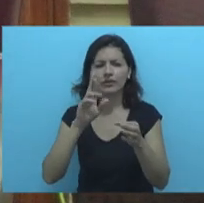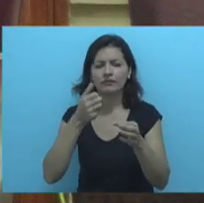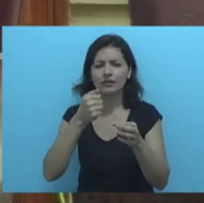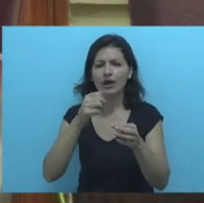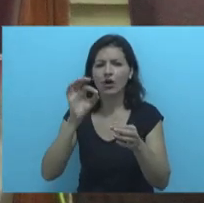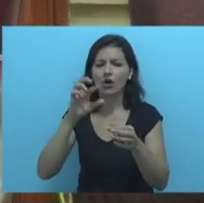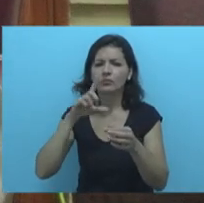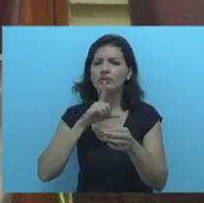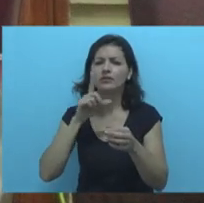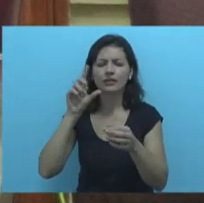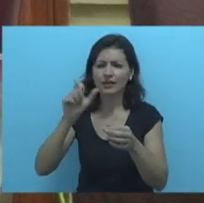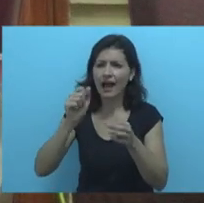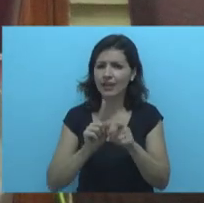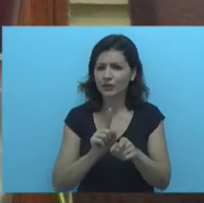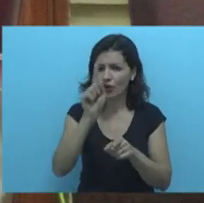norte.